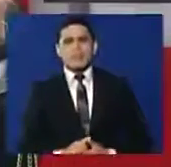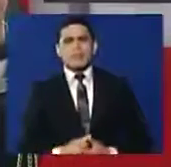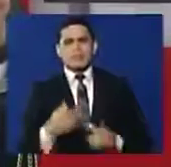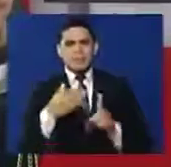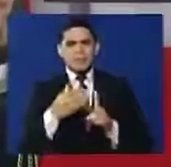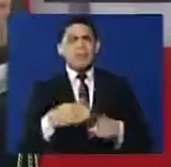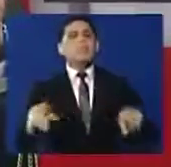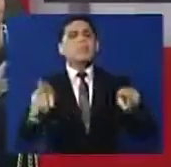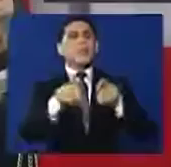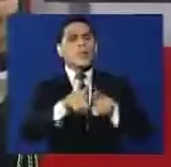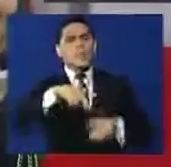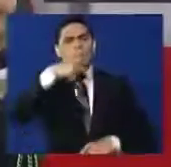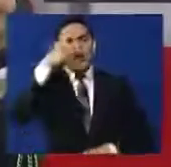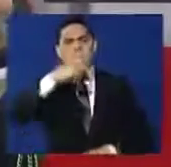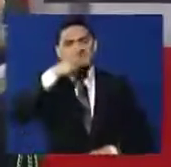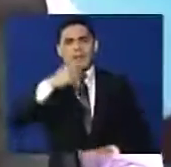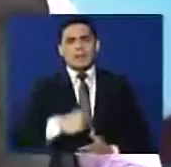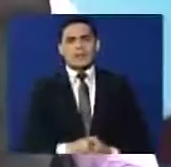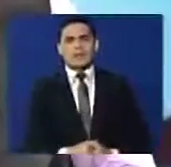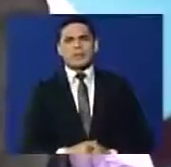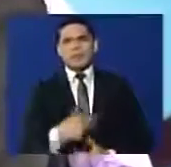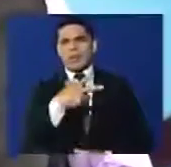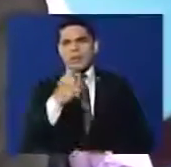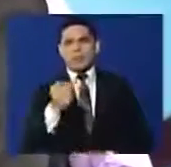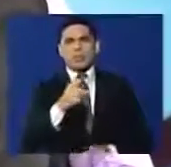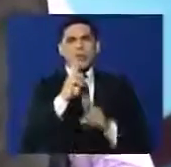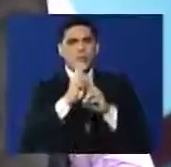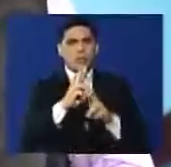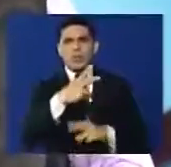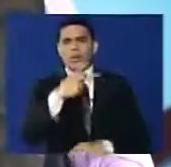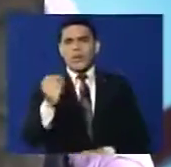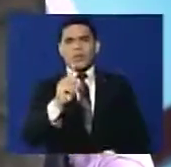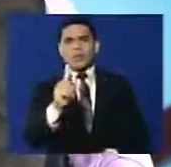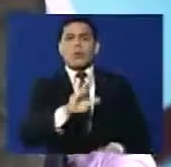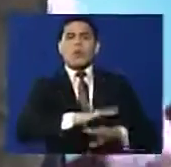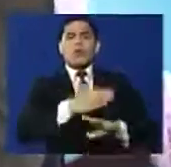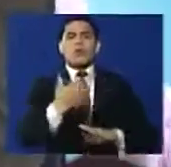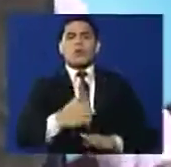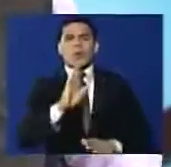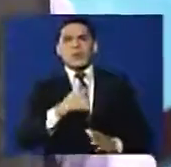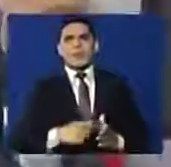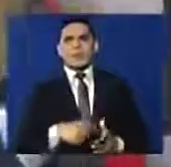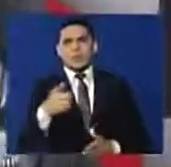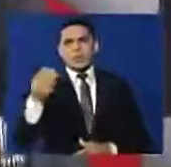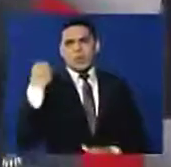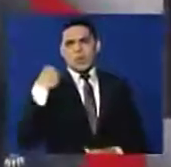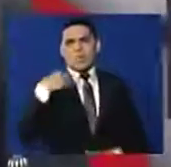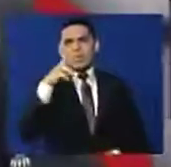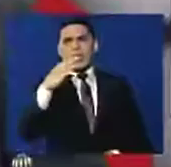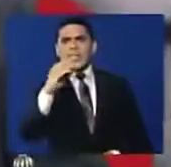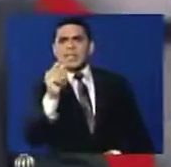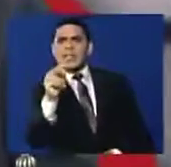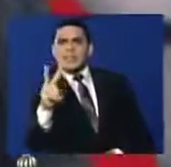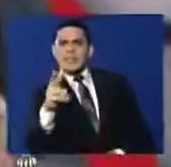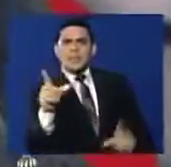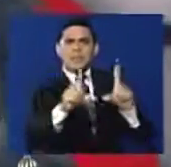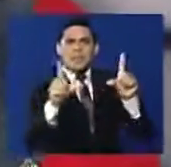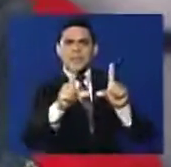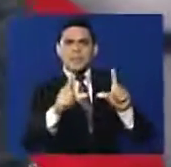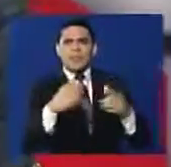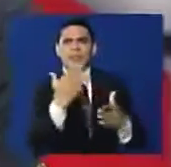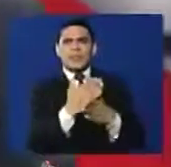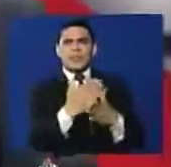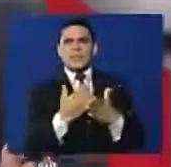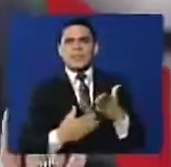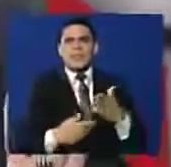recibir también acciones de tipo política. No. No, porque... tú me vas a decir a mí que Radio Caracas Televisión no estaba jugando